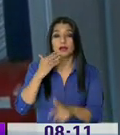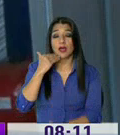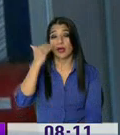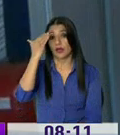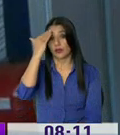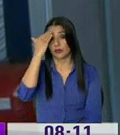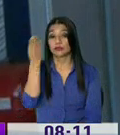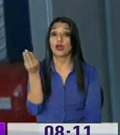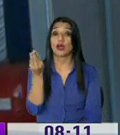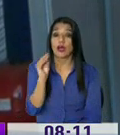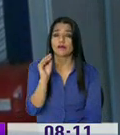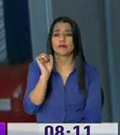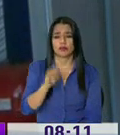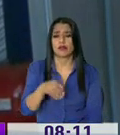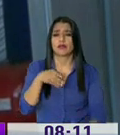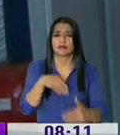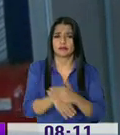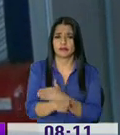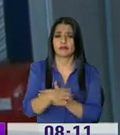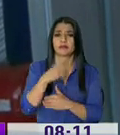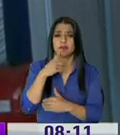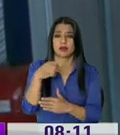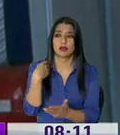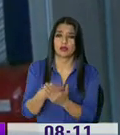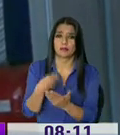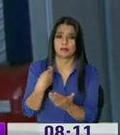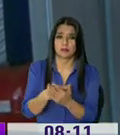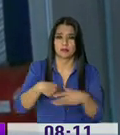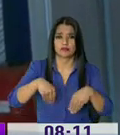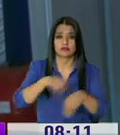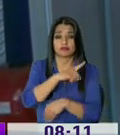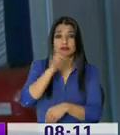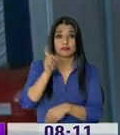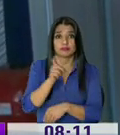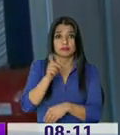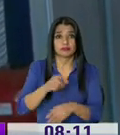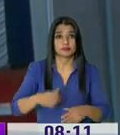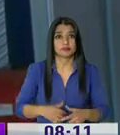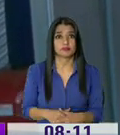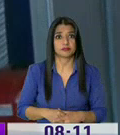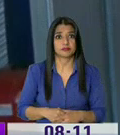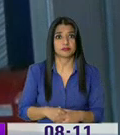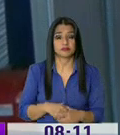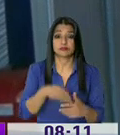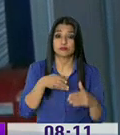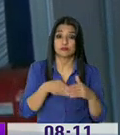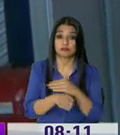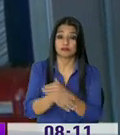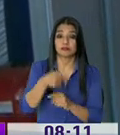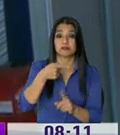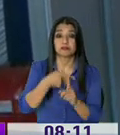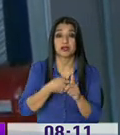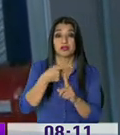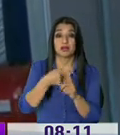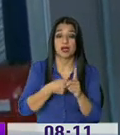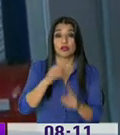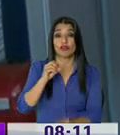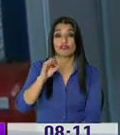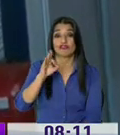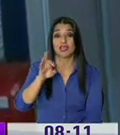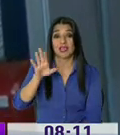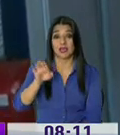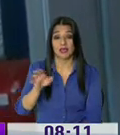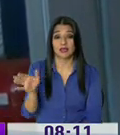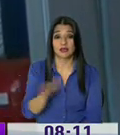jóvenes, deben ingresar a estos lugares para poder hacer las compras necesarias. Cuando ustedes lleguen, por ejemplo, al mercado de La Ofelia, y así será, en los